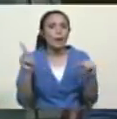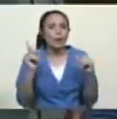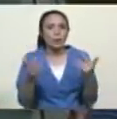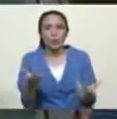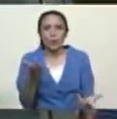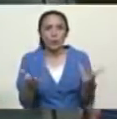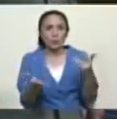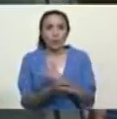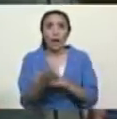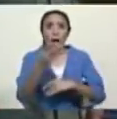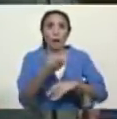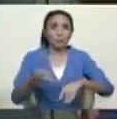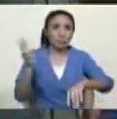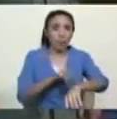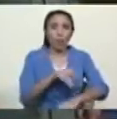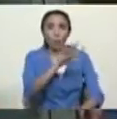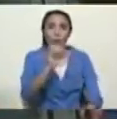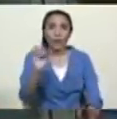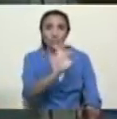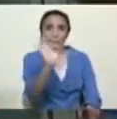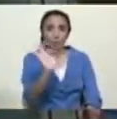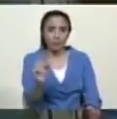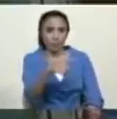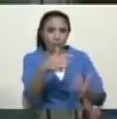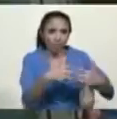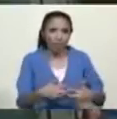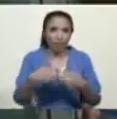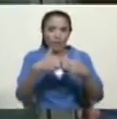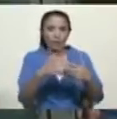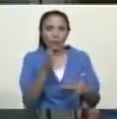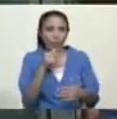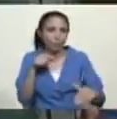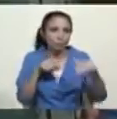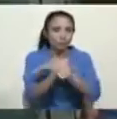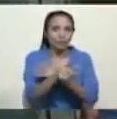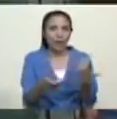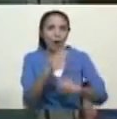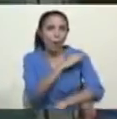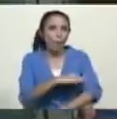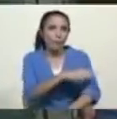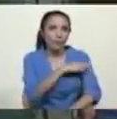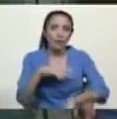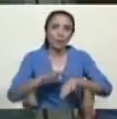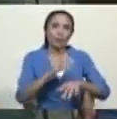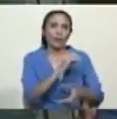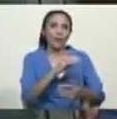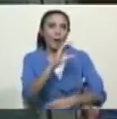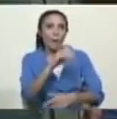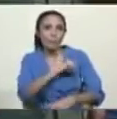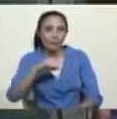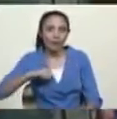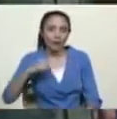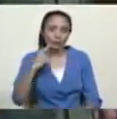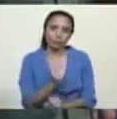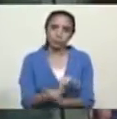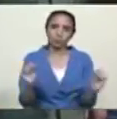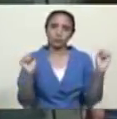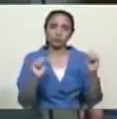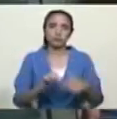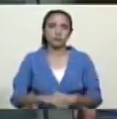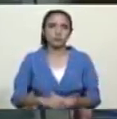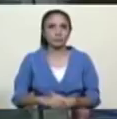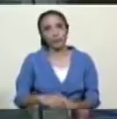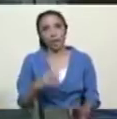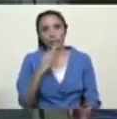Y más del 40% de los norteamericanos no tienen acceso a la salud porque no tienen cómo pagar un seguro. Esa